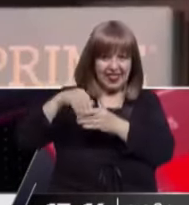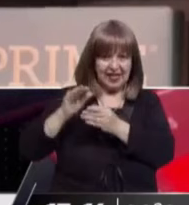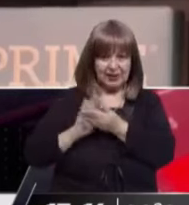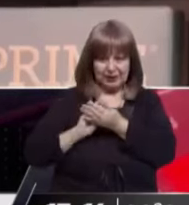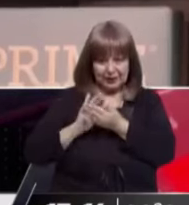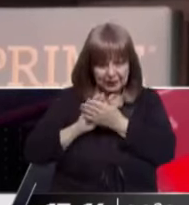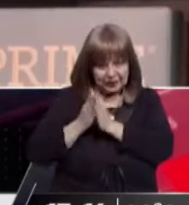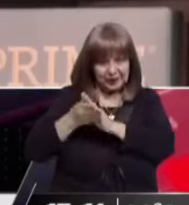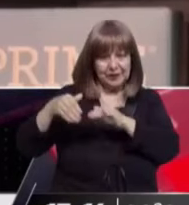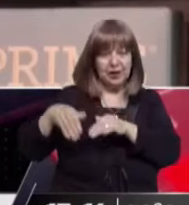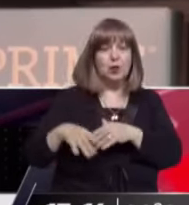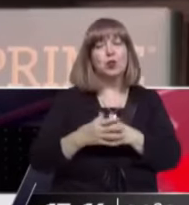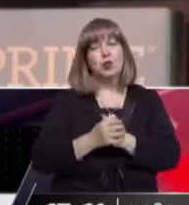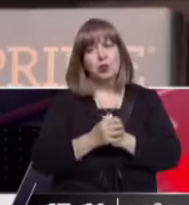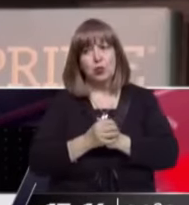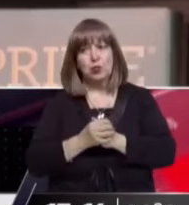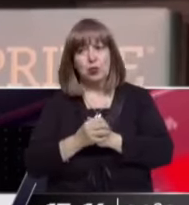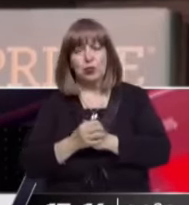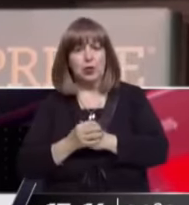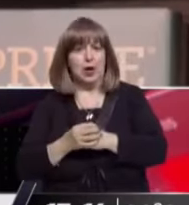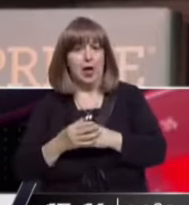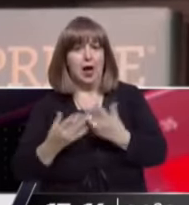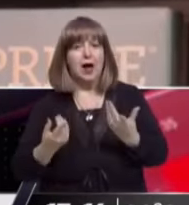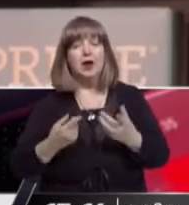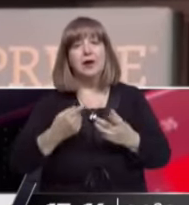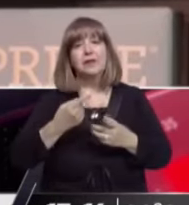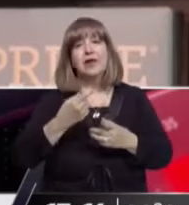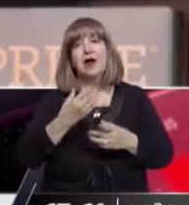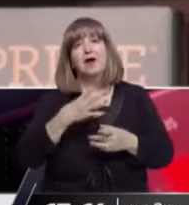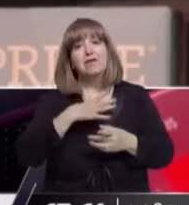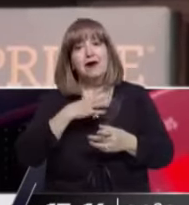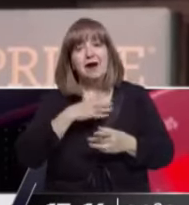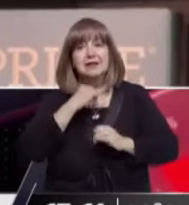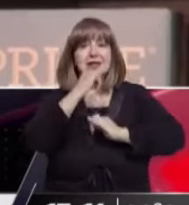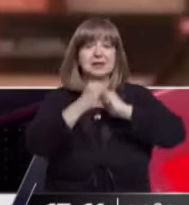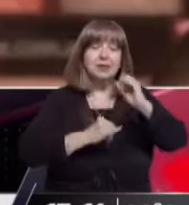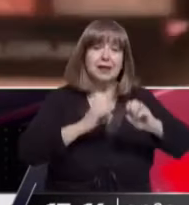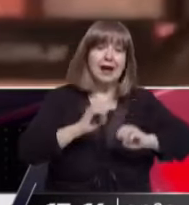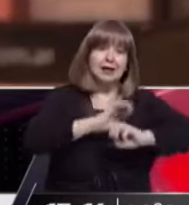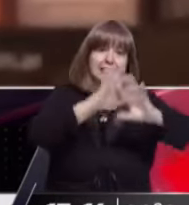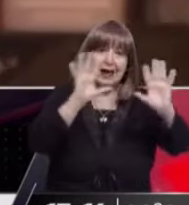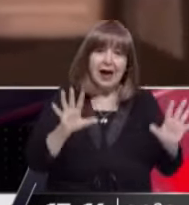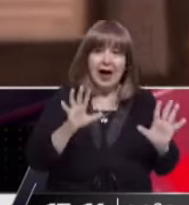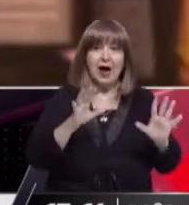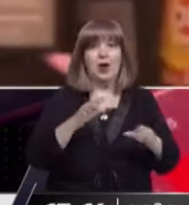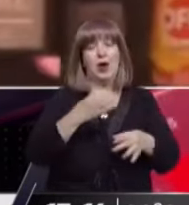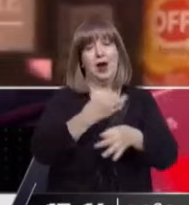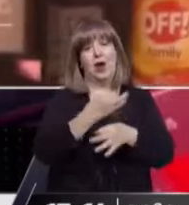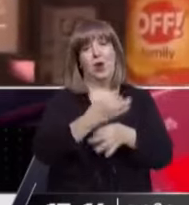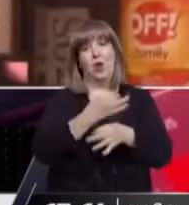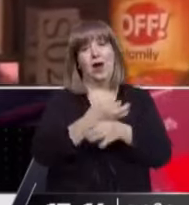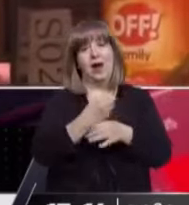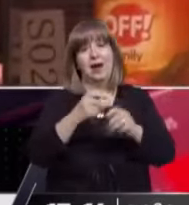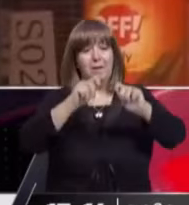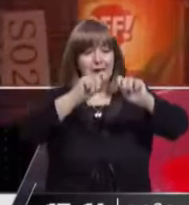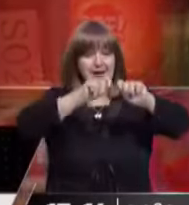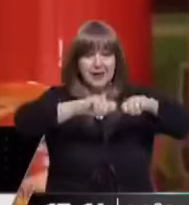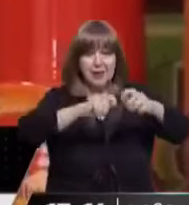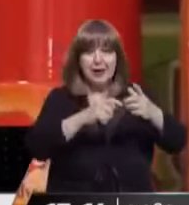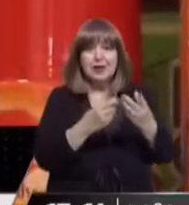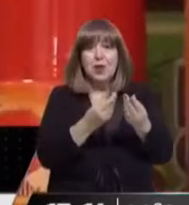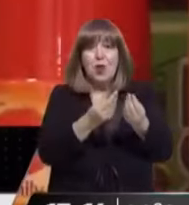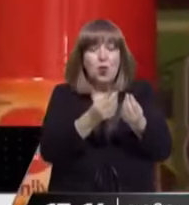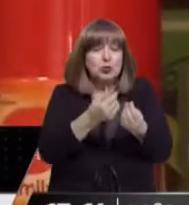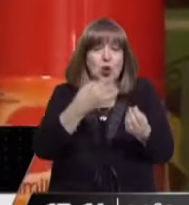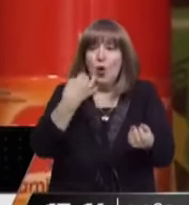importante que nos enseñen en los colegios y cosa que pasa poco. Es fundamental, porque tiene que estar naturalizado que el uso del preservativo tiene